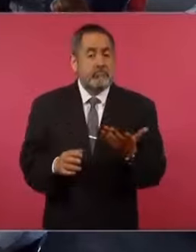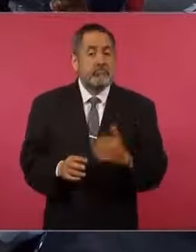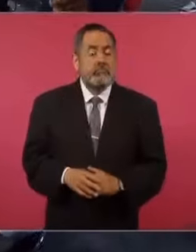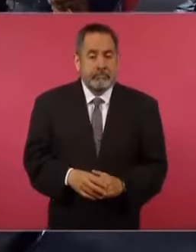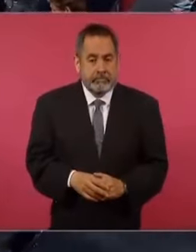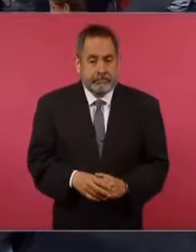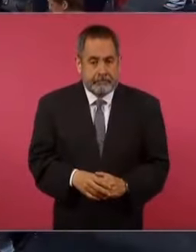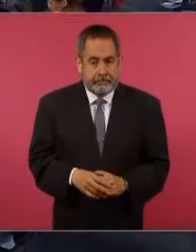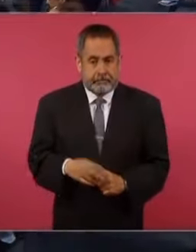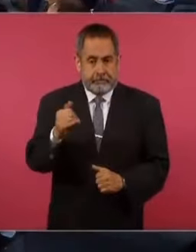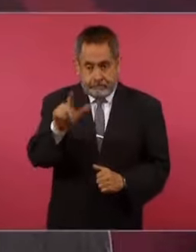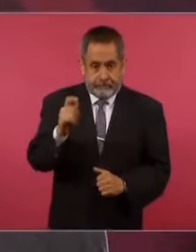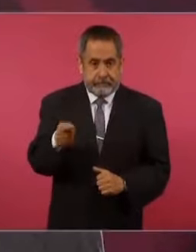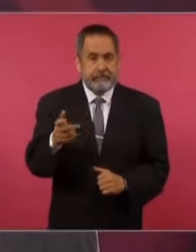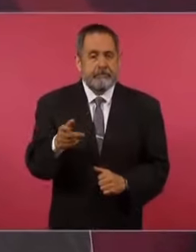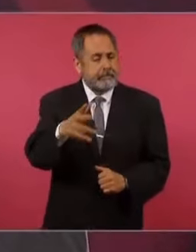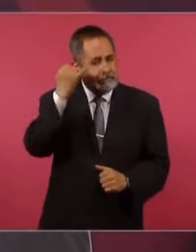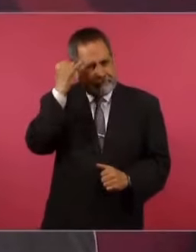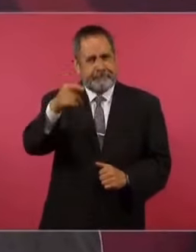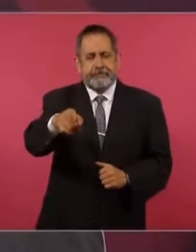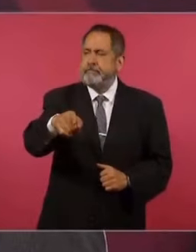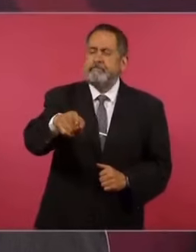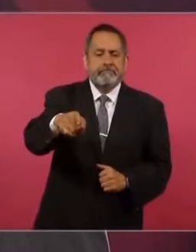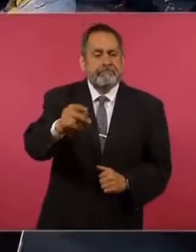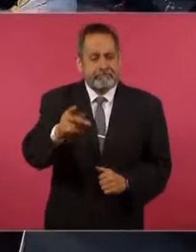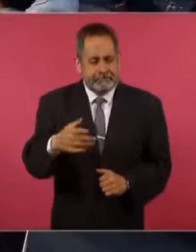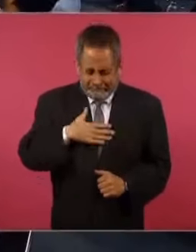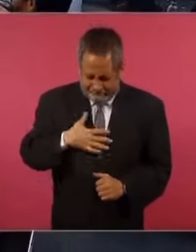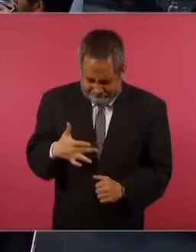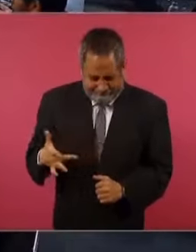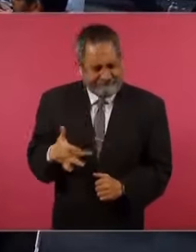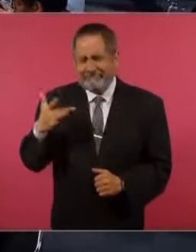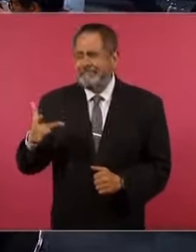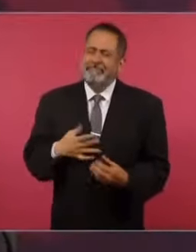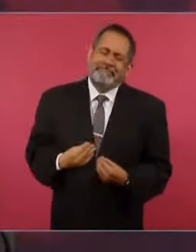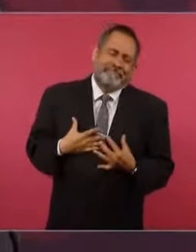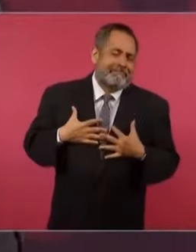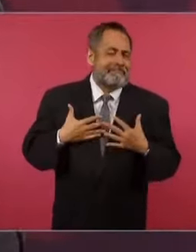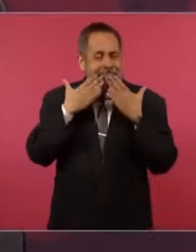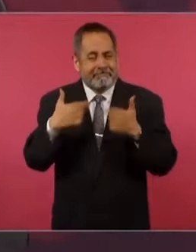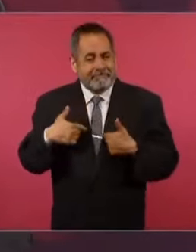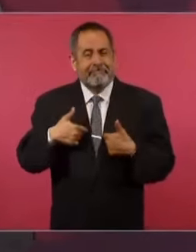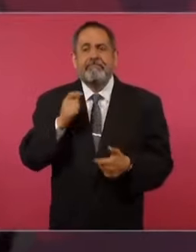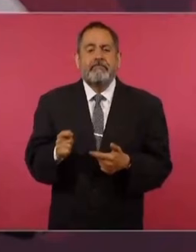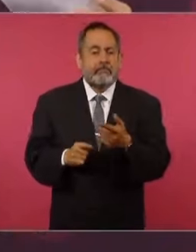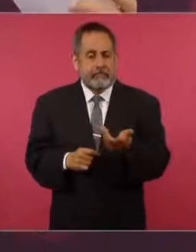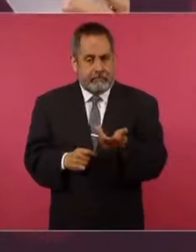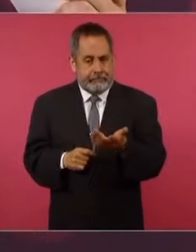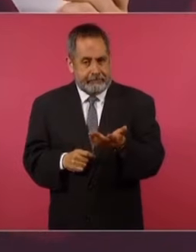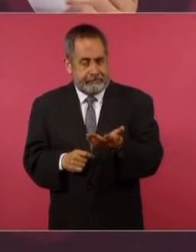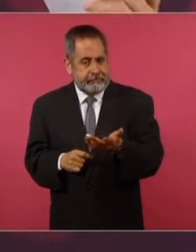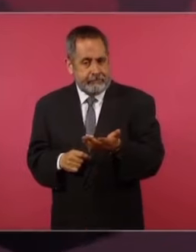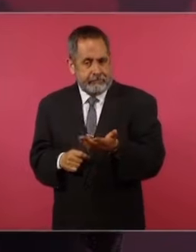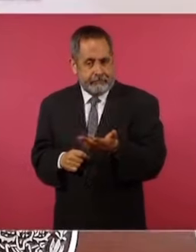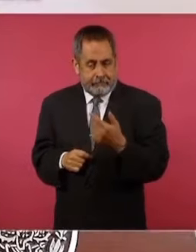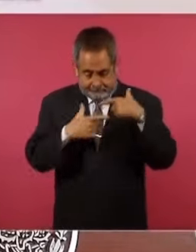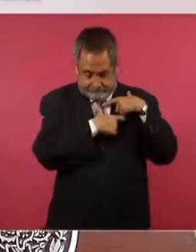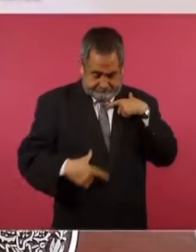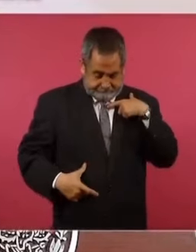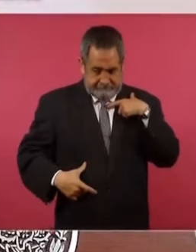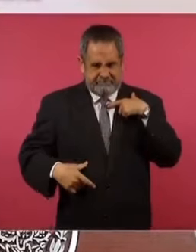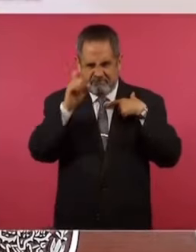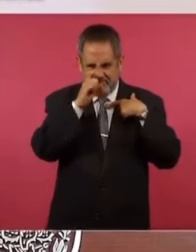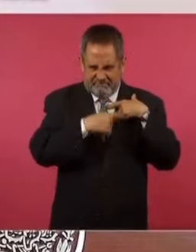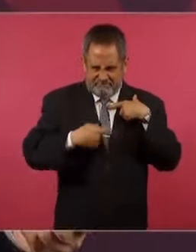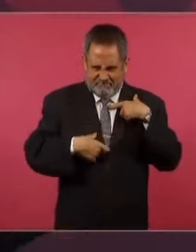contenta y luego Imagínese tener la dicha enorme de entregar la